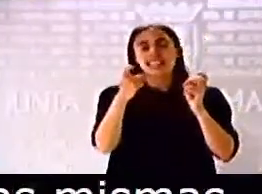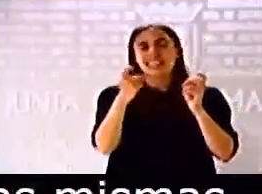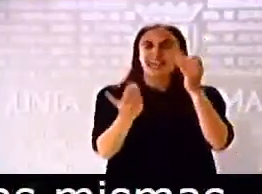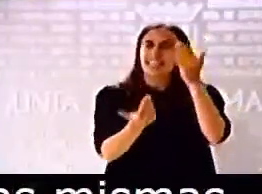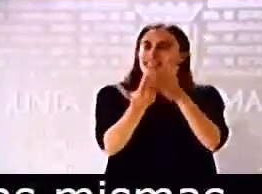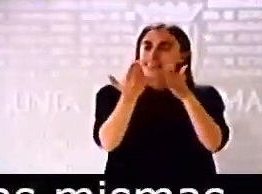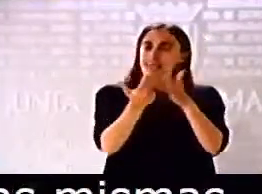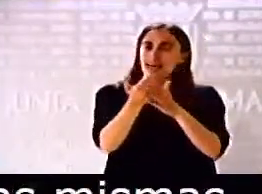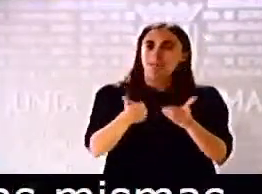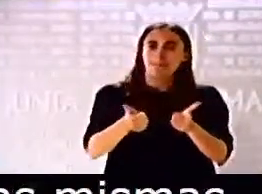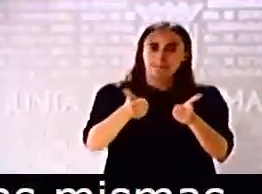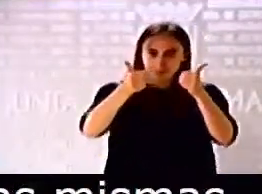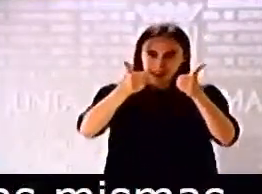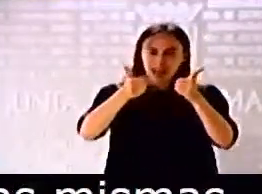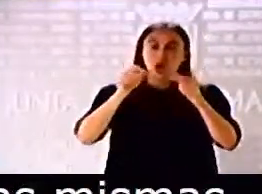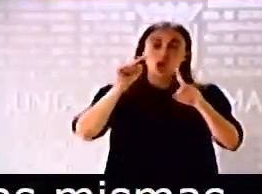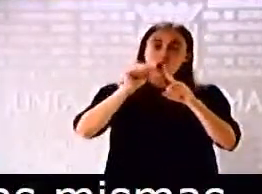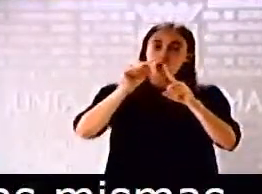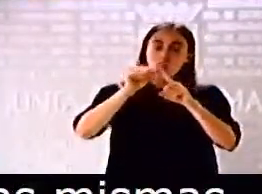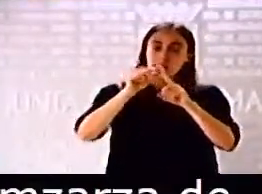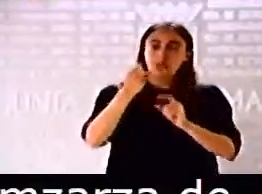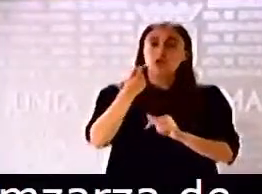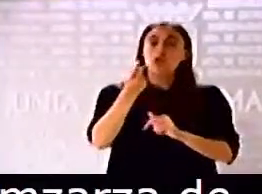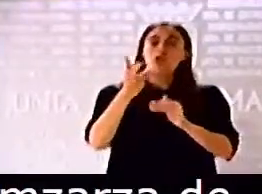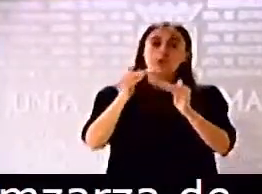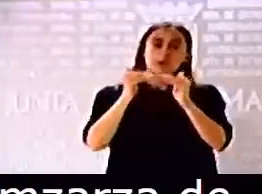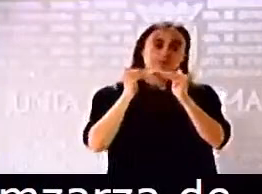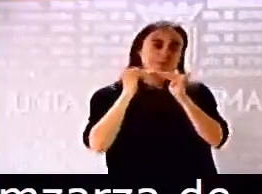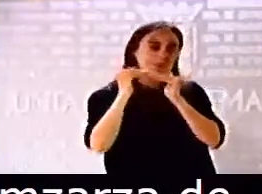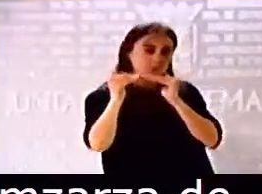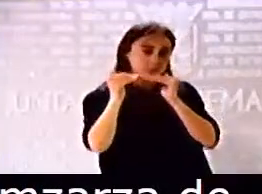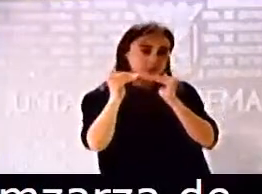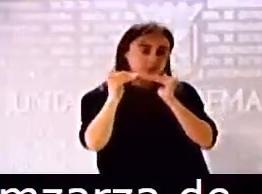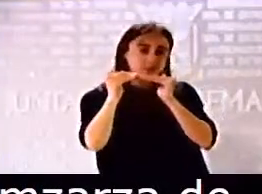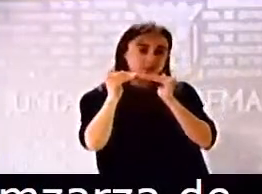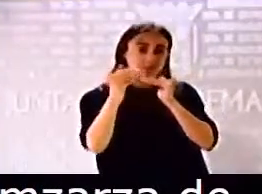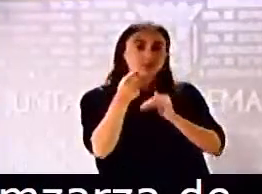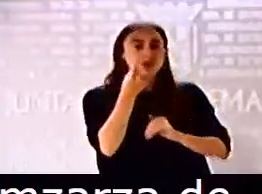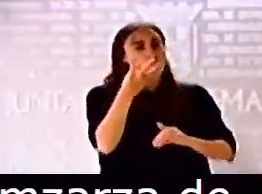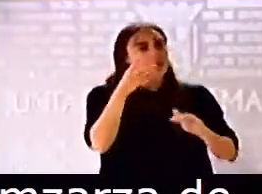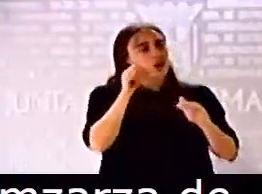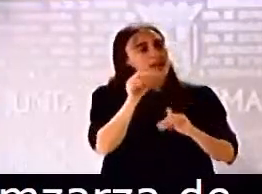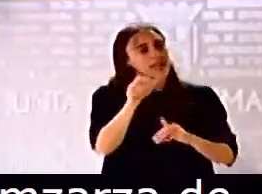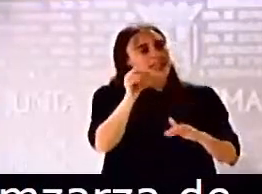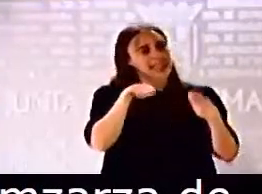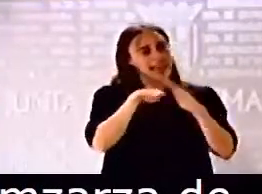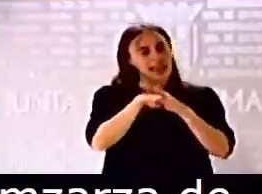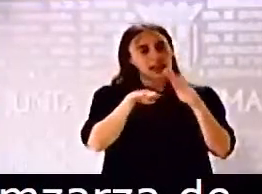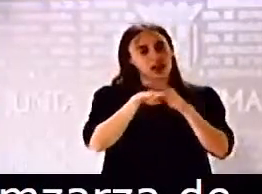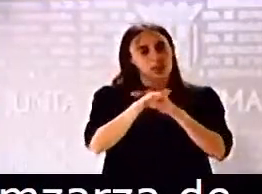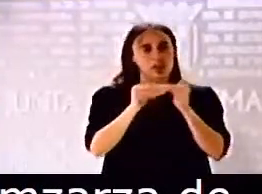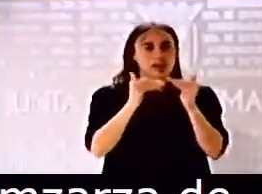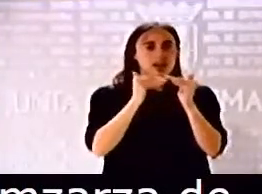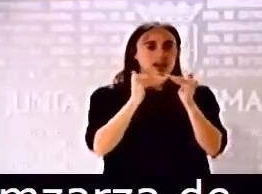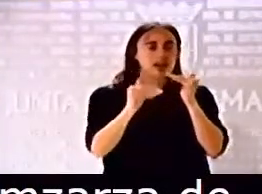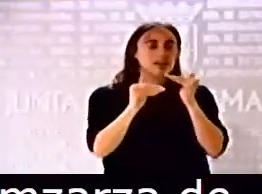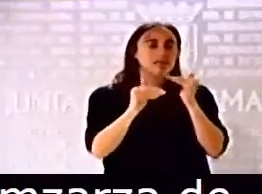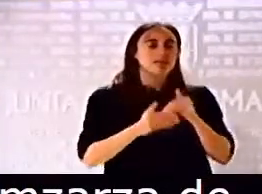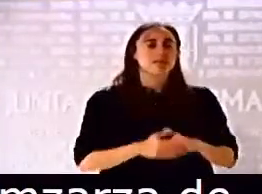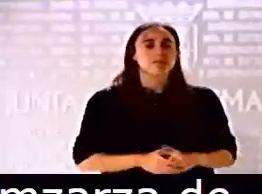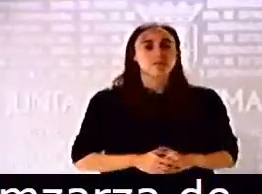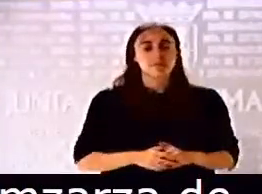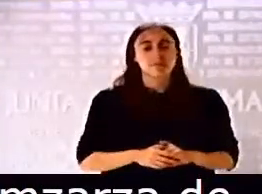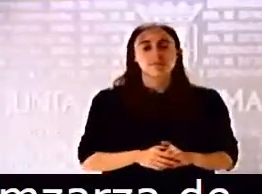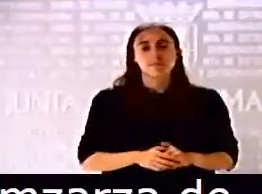más para poder estabilizar las cifras de incidencia acumuladas con el cierre perimetral, ¿no?